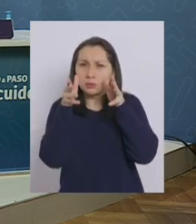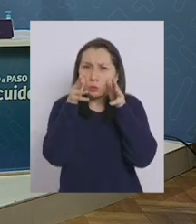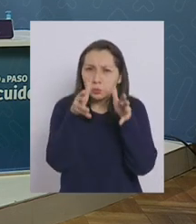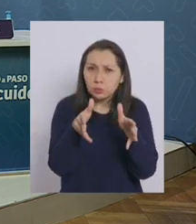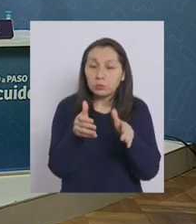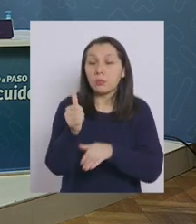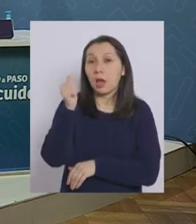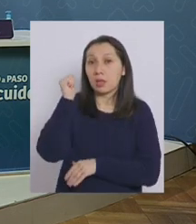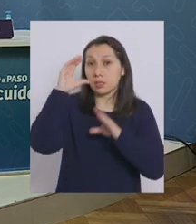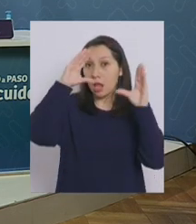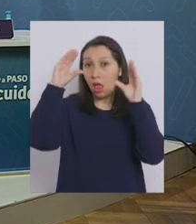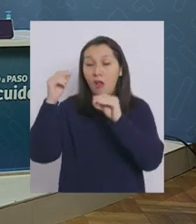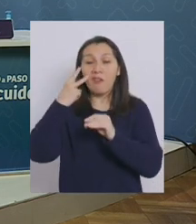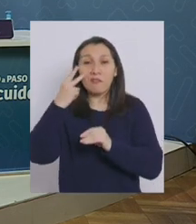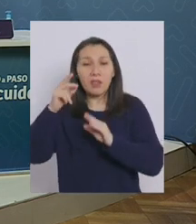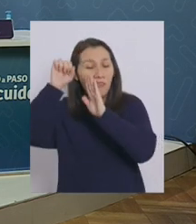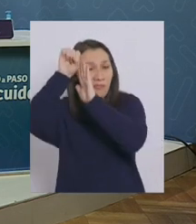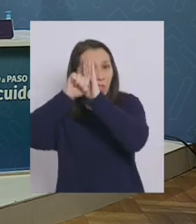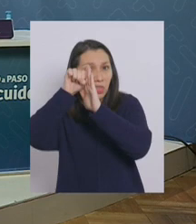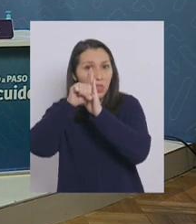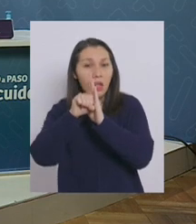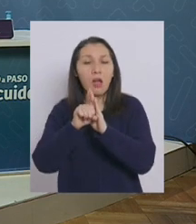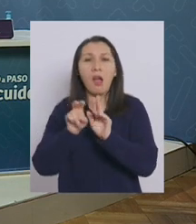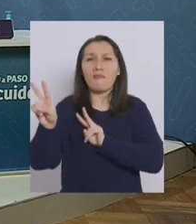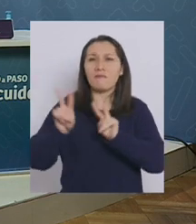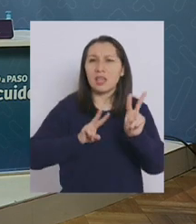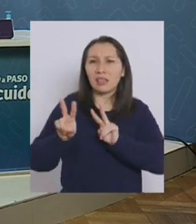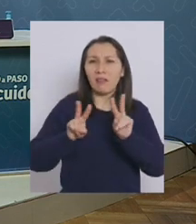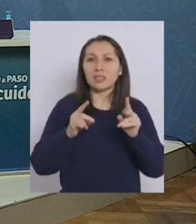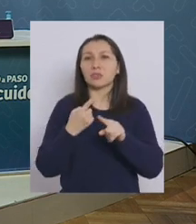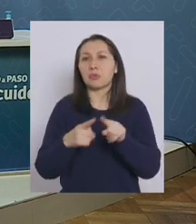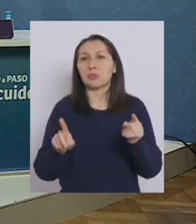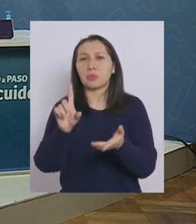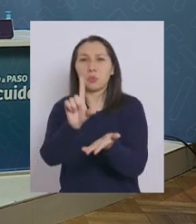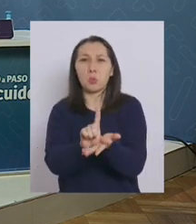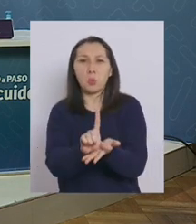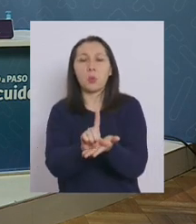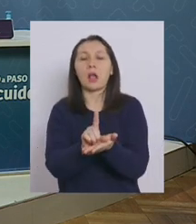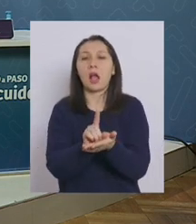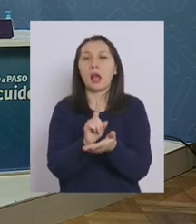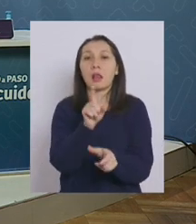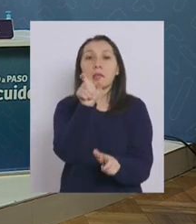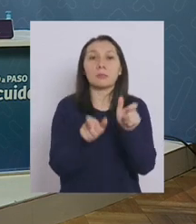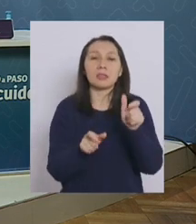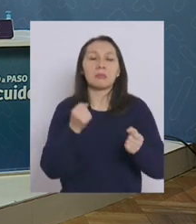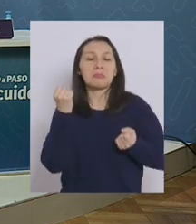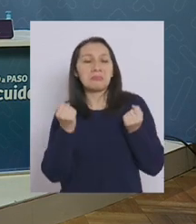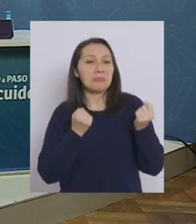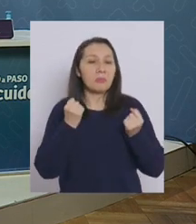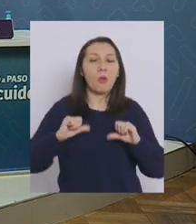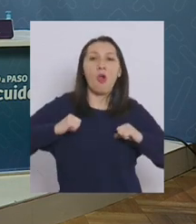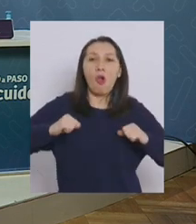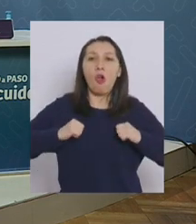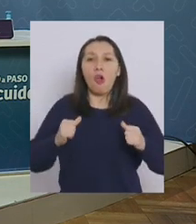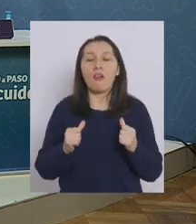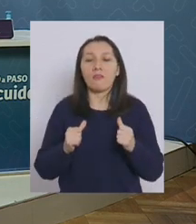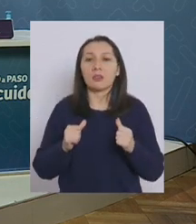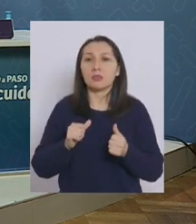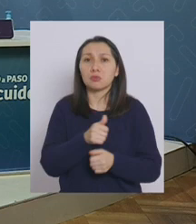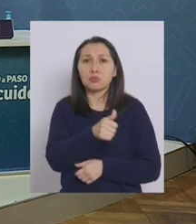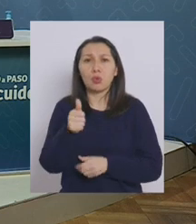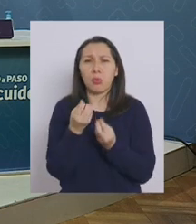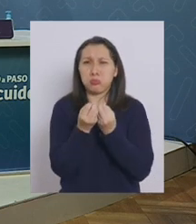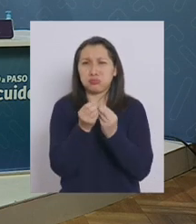ejemplo, anoche veíamos videos en Bellavista y en otros lugares en donde la gente bailaba, los jóvenes estaban